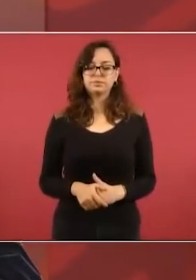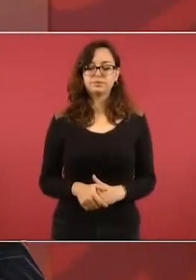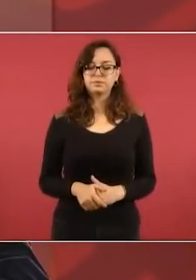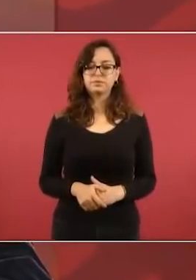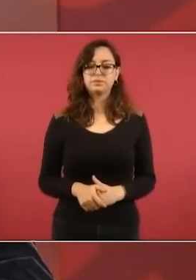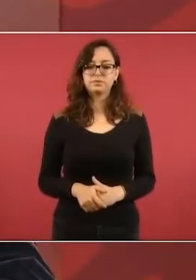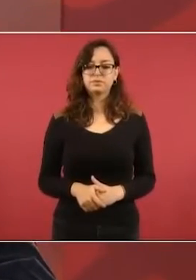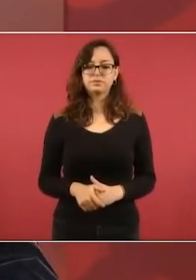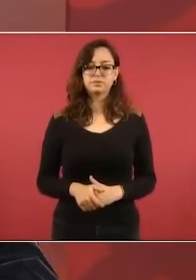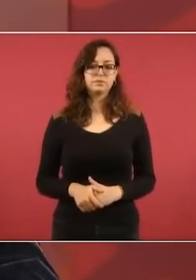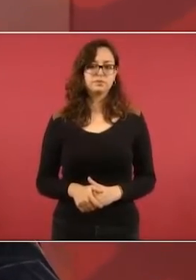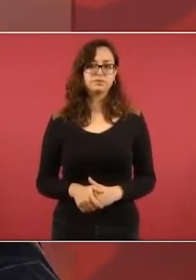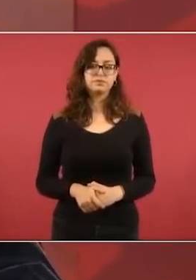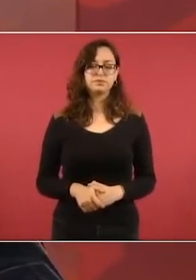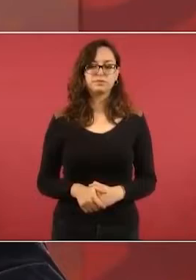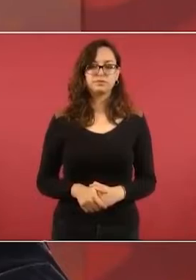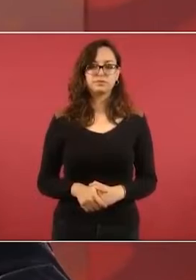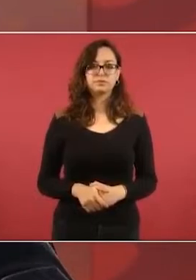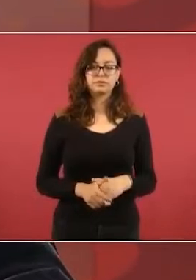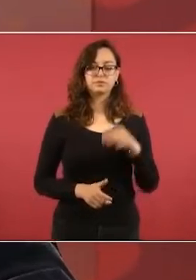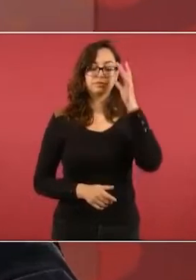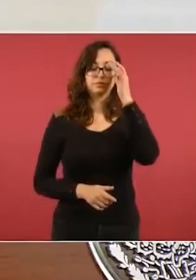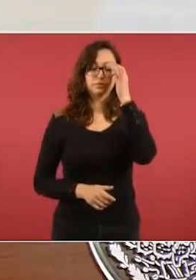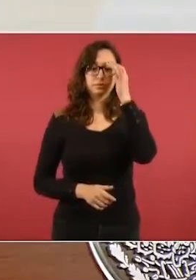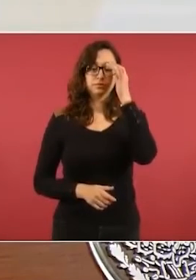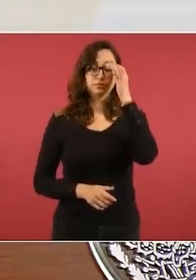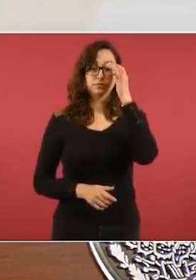Puedo comentarles que